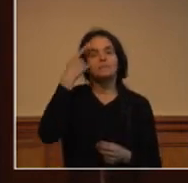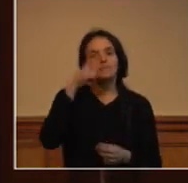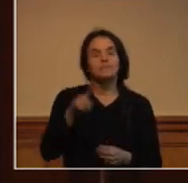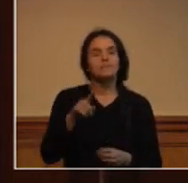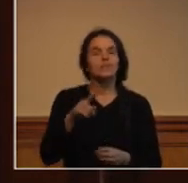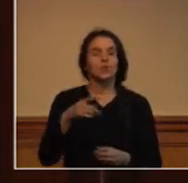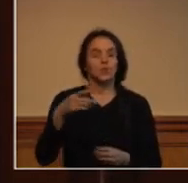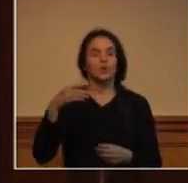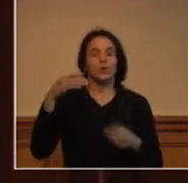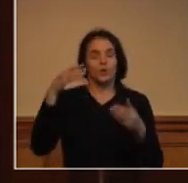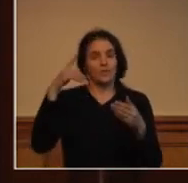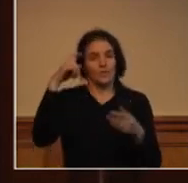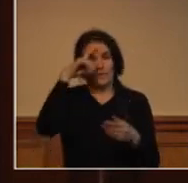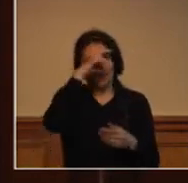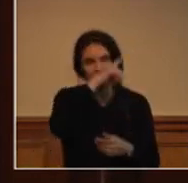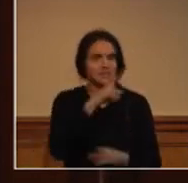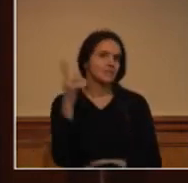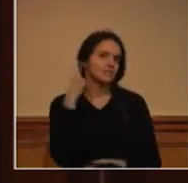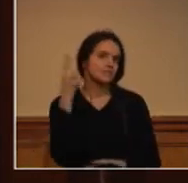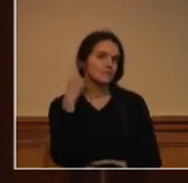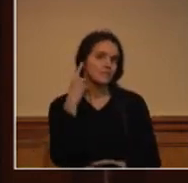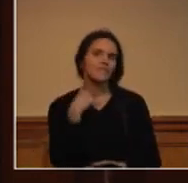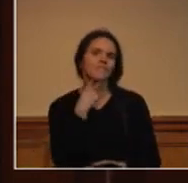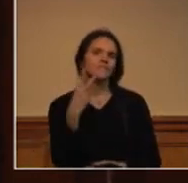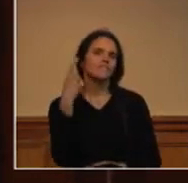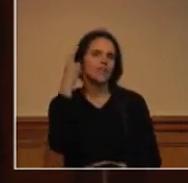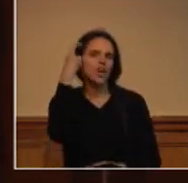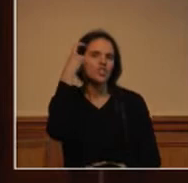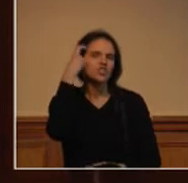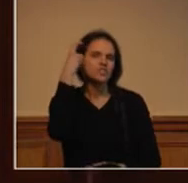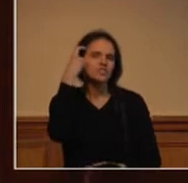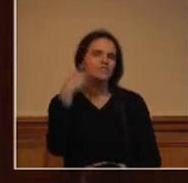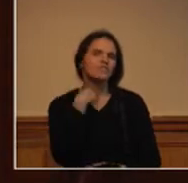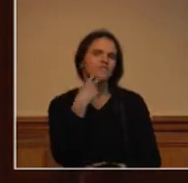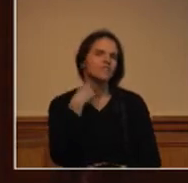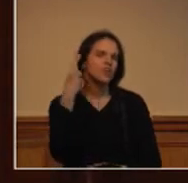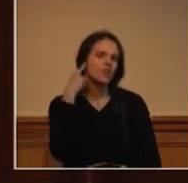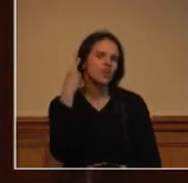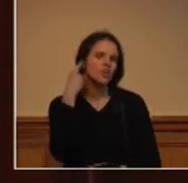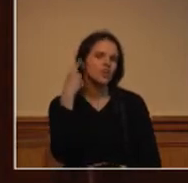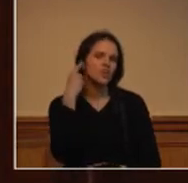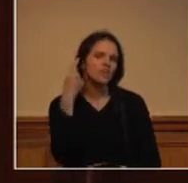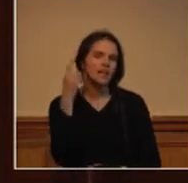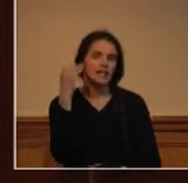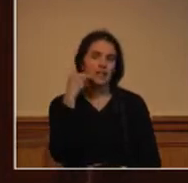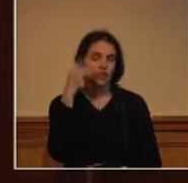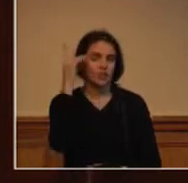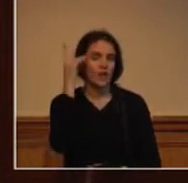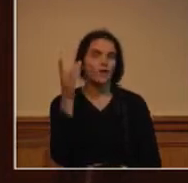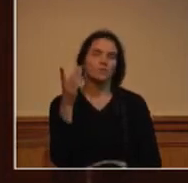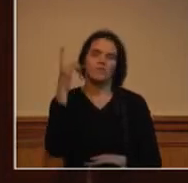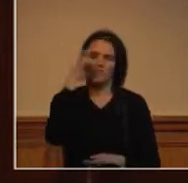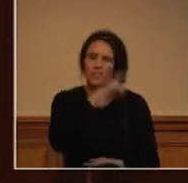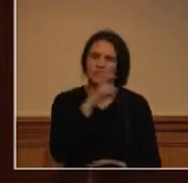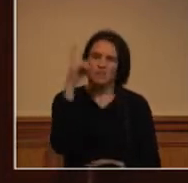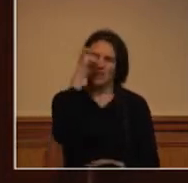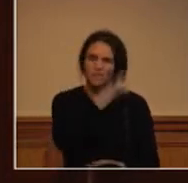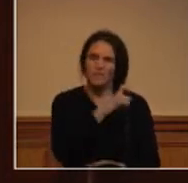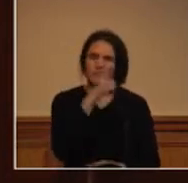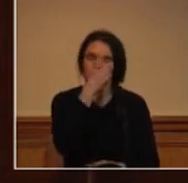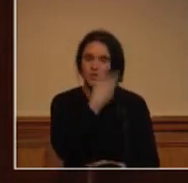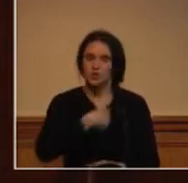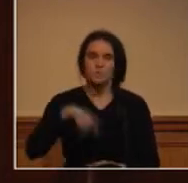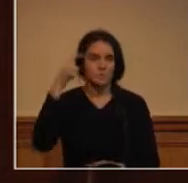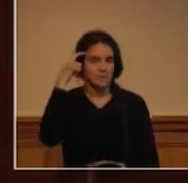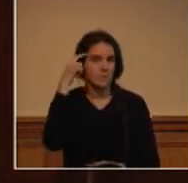ruta fonológica, porque nos han dicho mucho que la conciencia fonológica en estos chicos no aparece, no emerge, es difícil, no